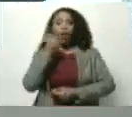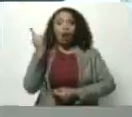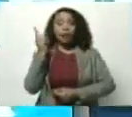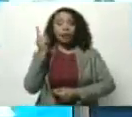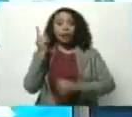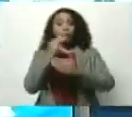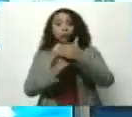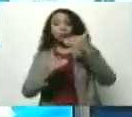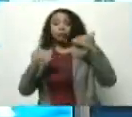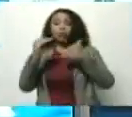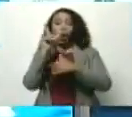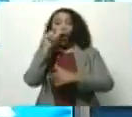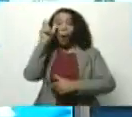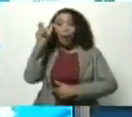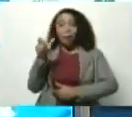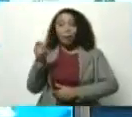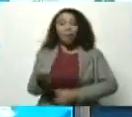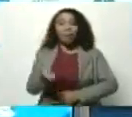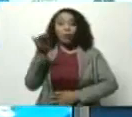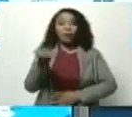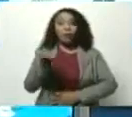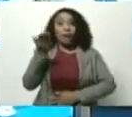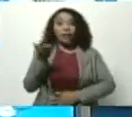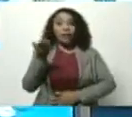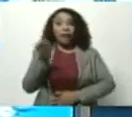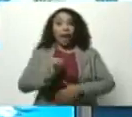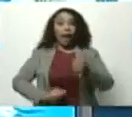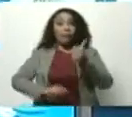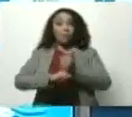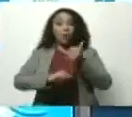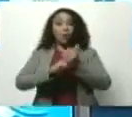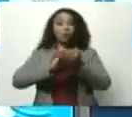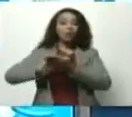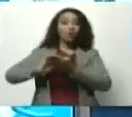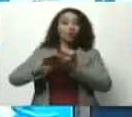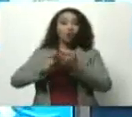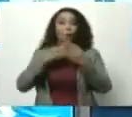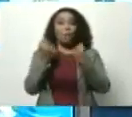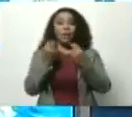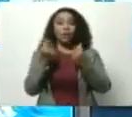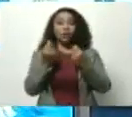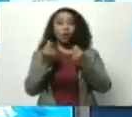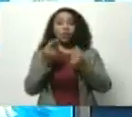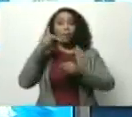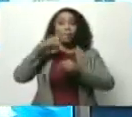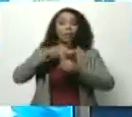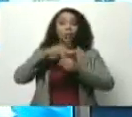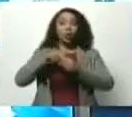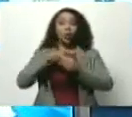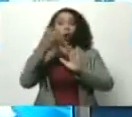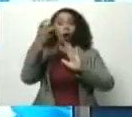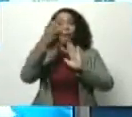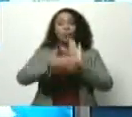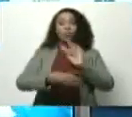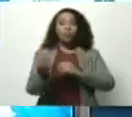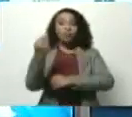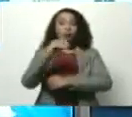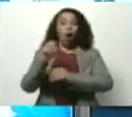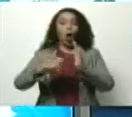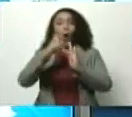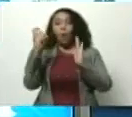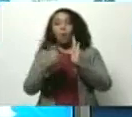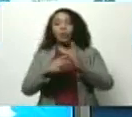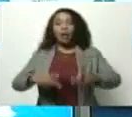marcando como uno de los artífices en favor de la recuperación de los precios del crudo y celebro un capítulo más de una vida plena y